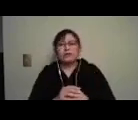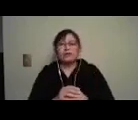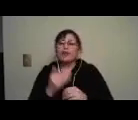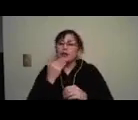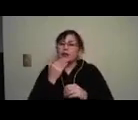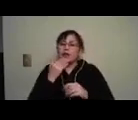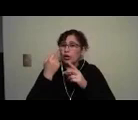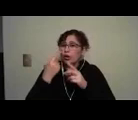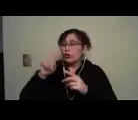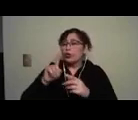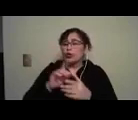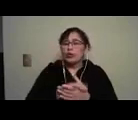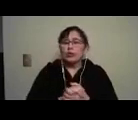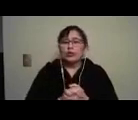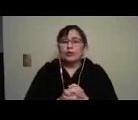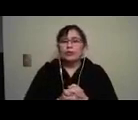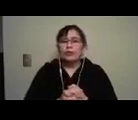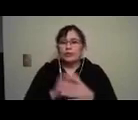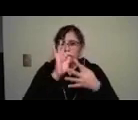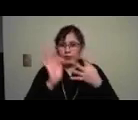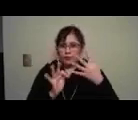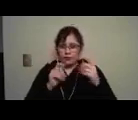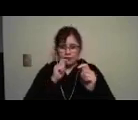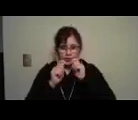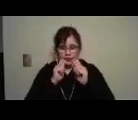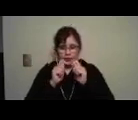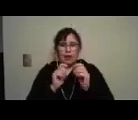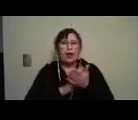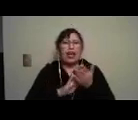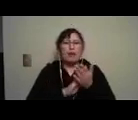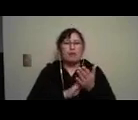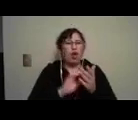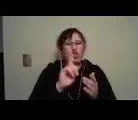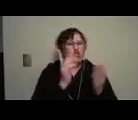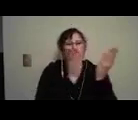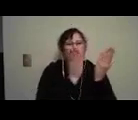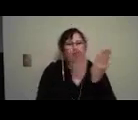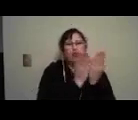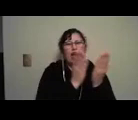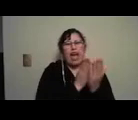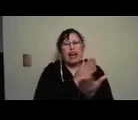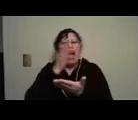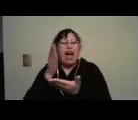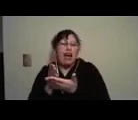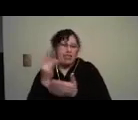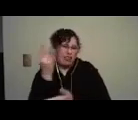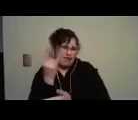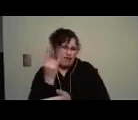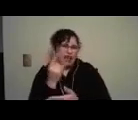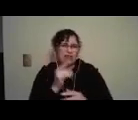demencia es la baja escolaridad, ¿ya? La deprivación sociocultural,